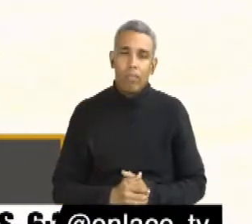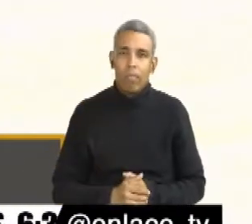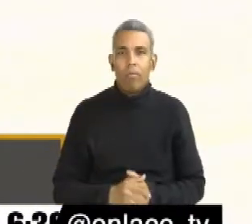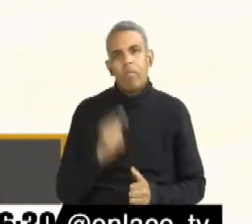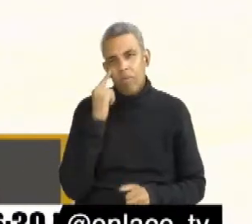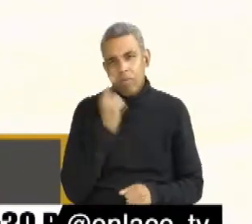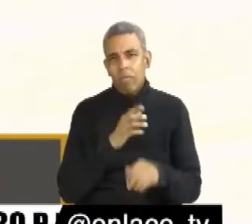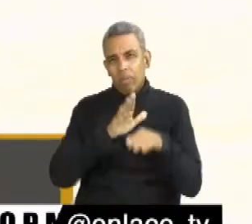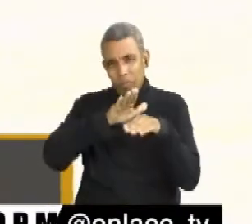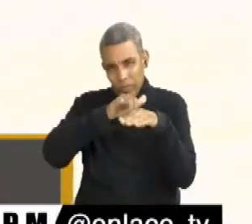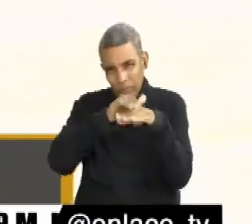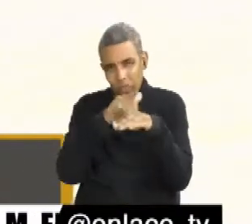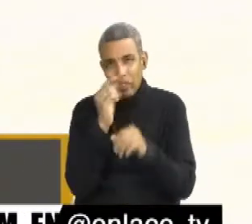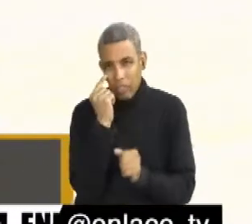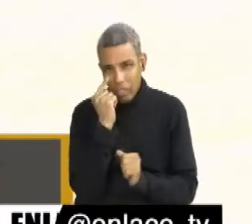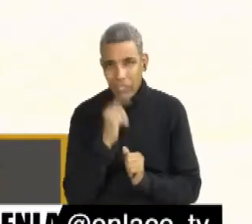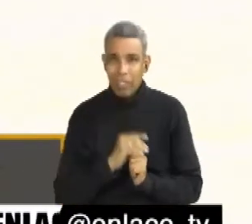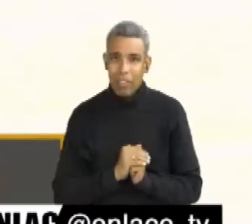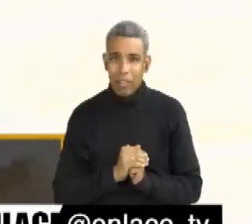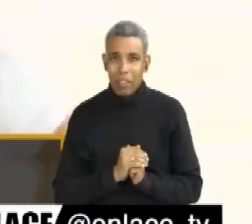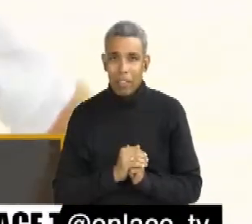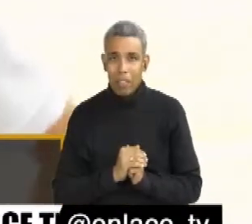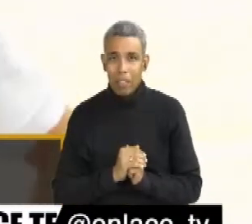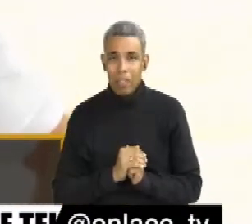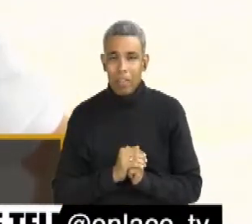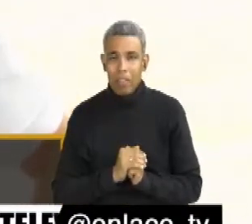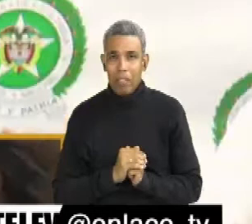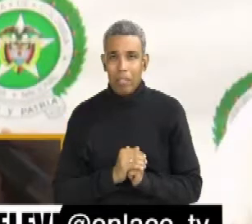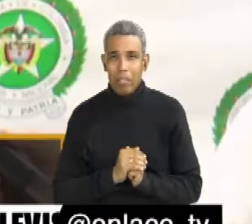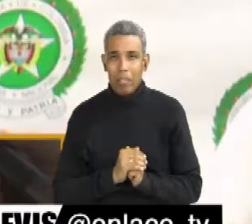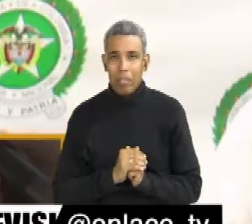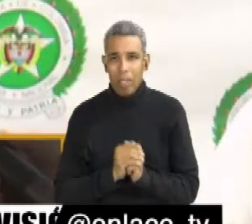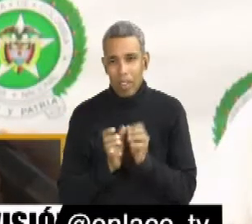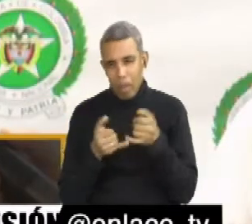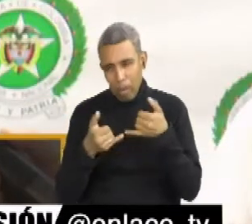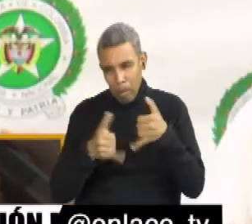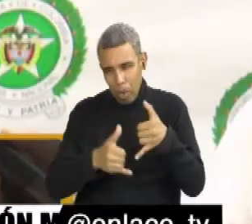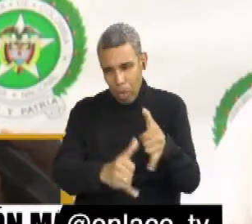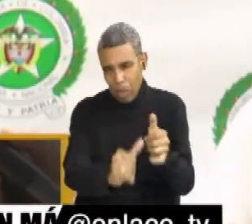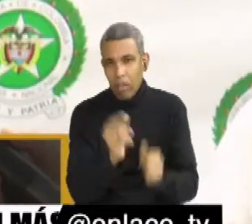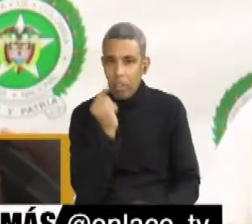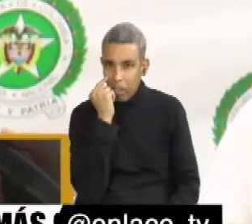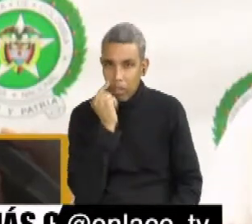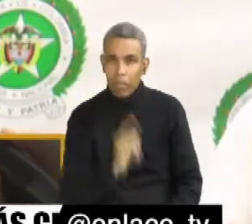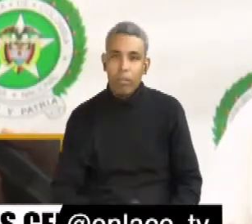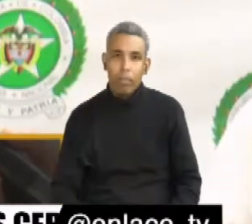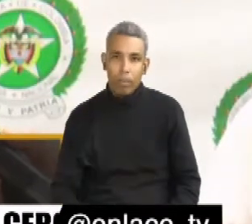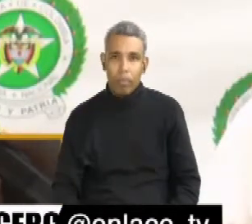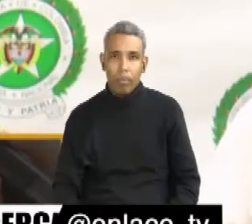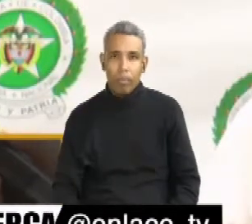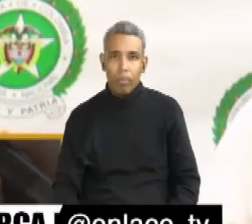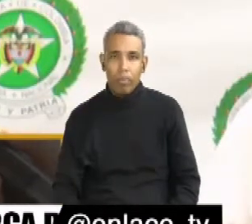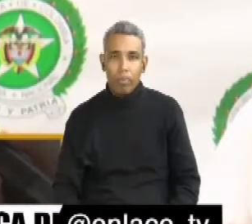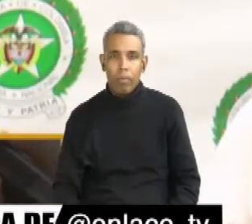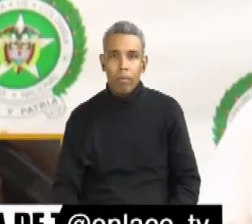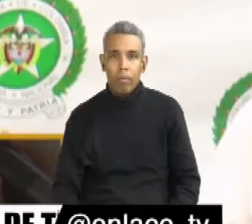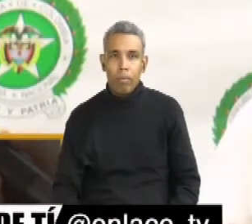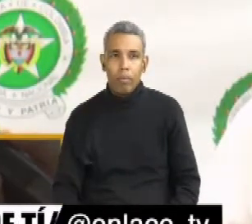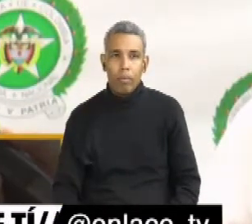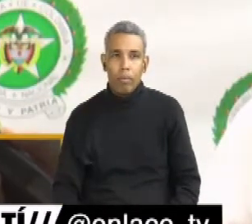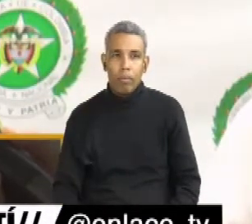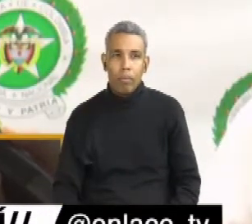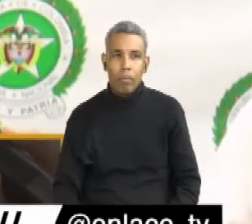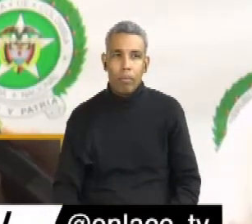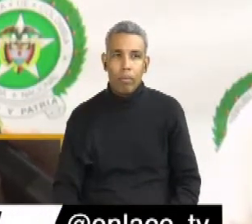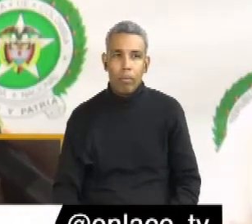no se conviertan en víctima de los delincuentes con modalidades como esta. Por favor, no accedan y tengan estas